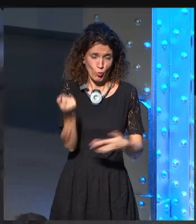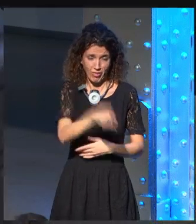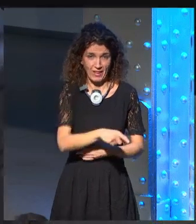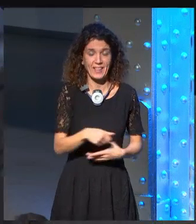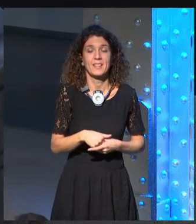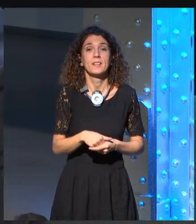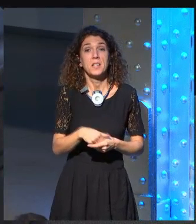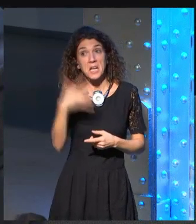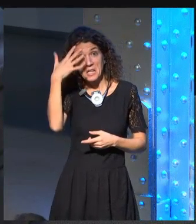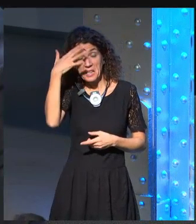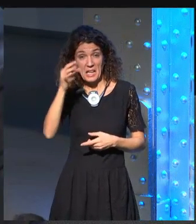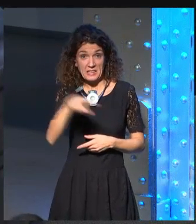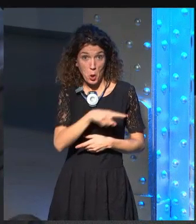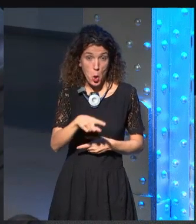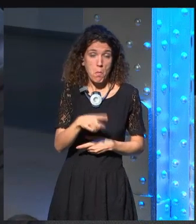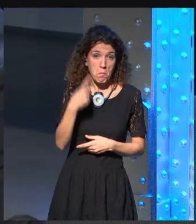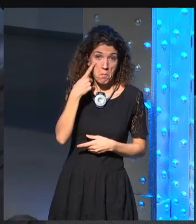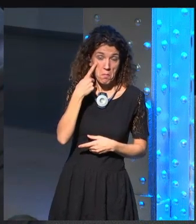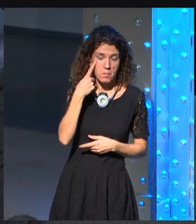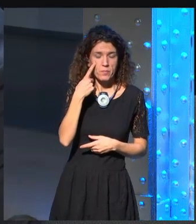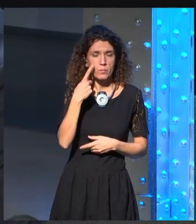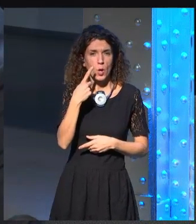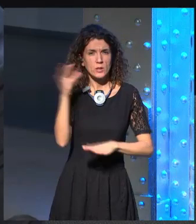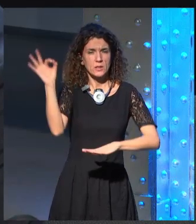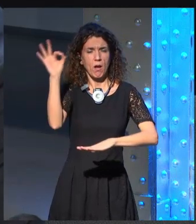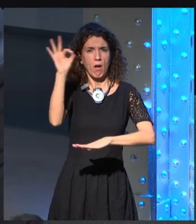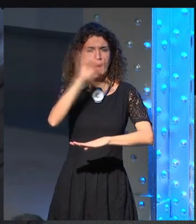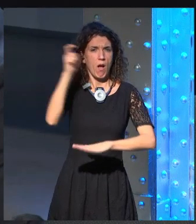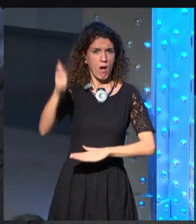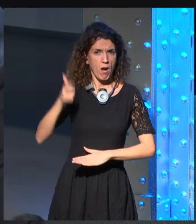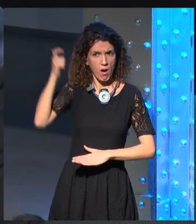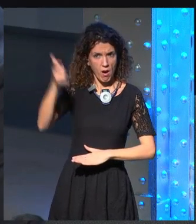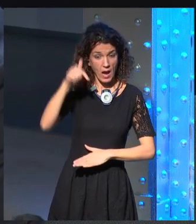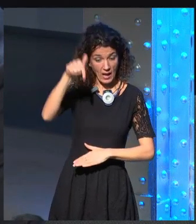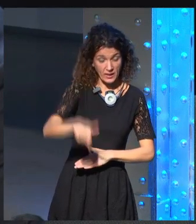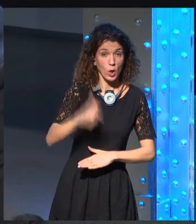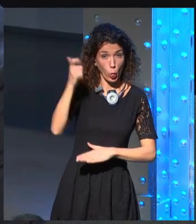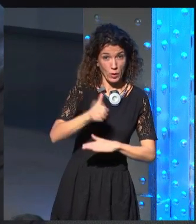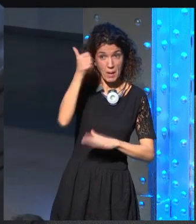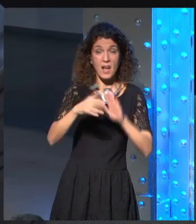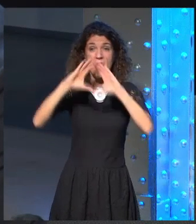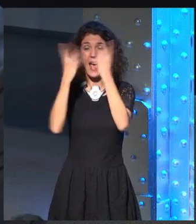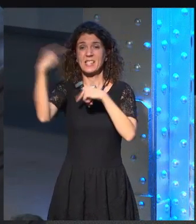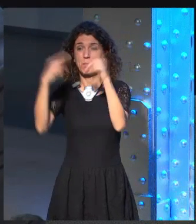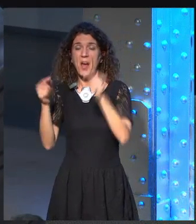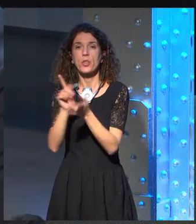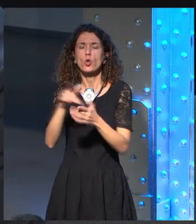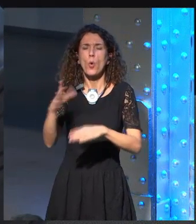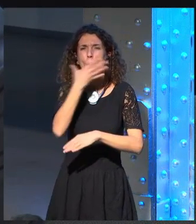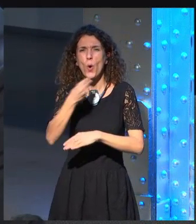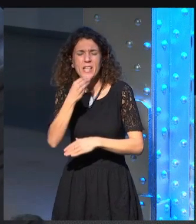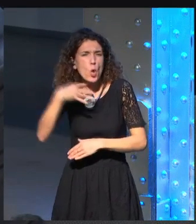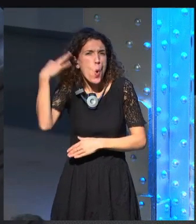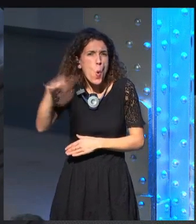Y bueno, lo creas o no, duran más aquí que en el espacio. En el espacio son increíbles, son preciosos,